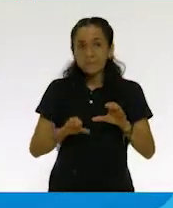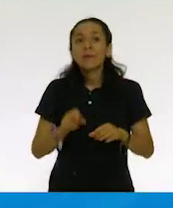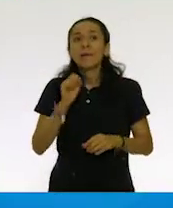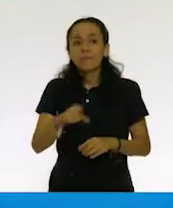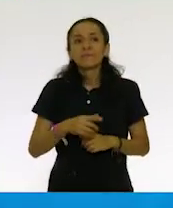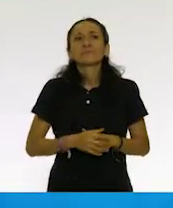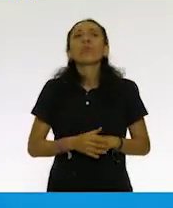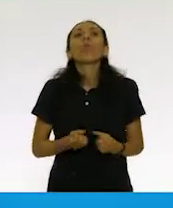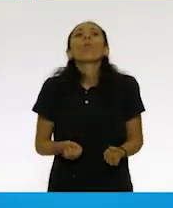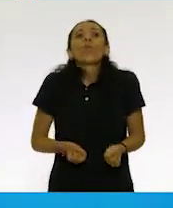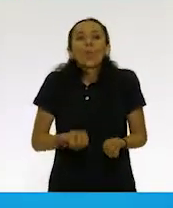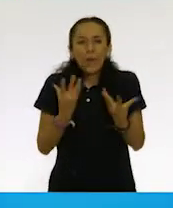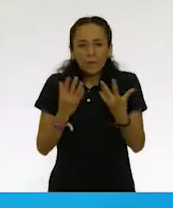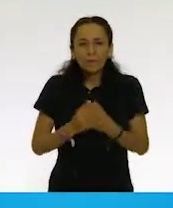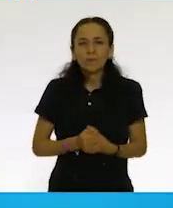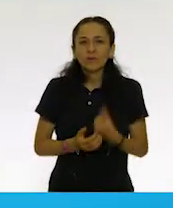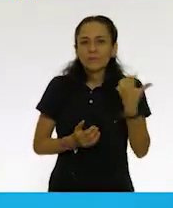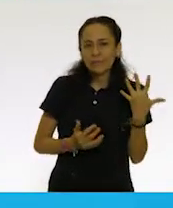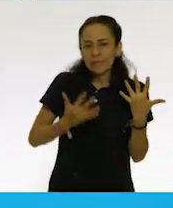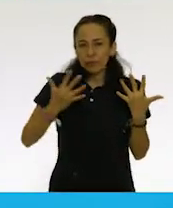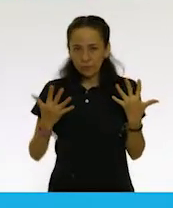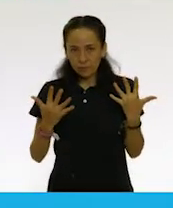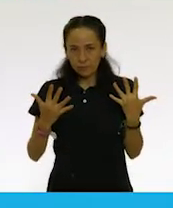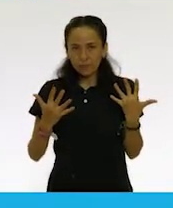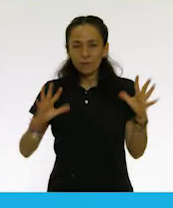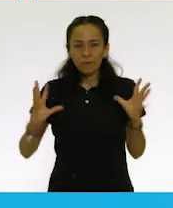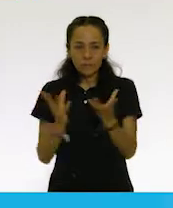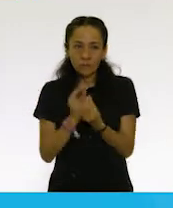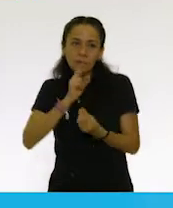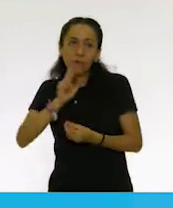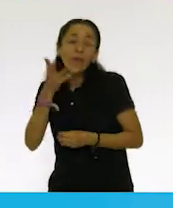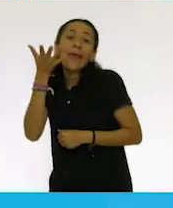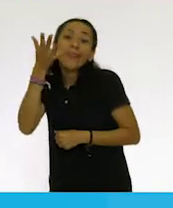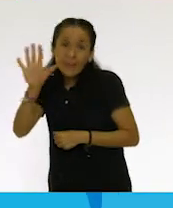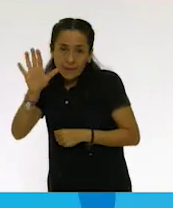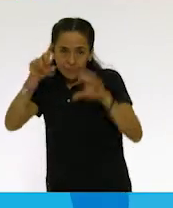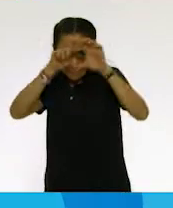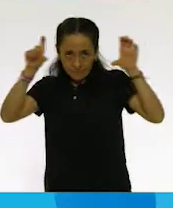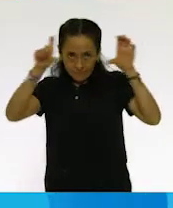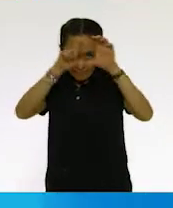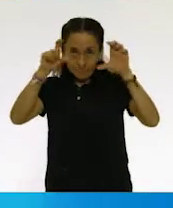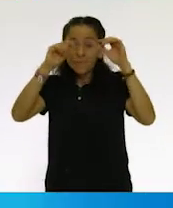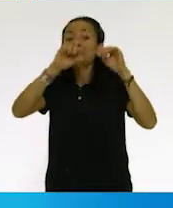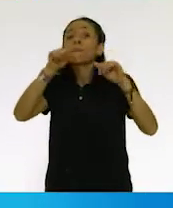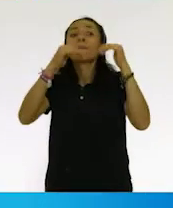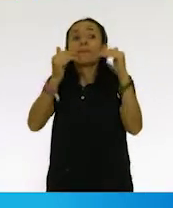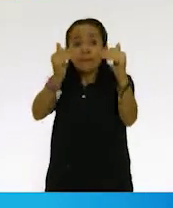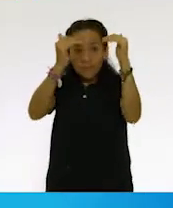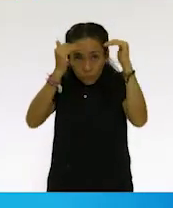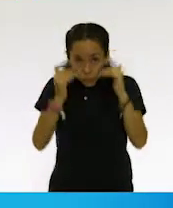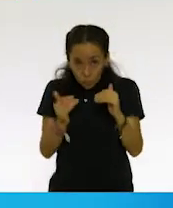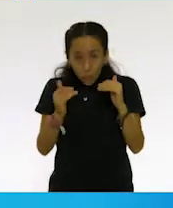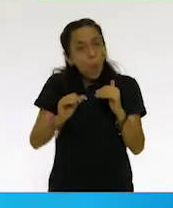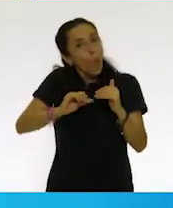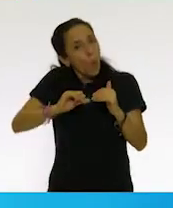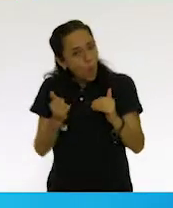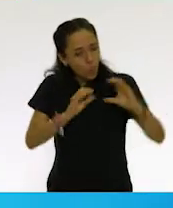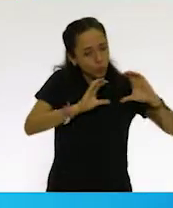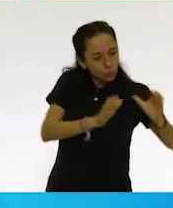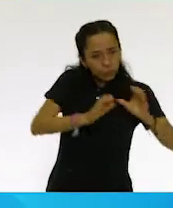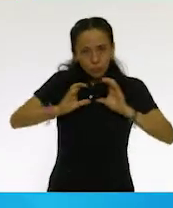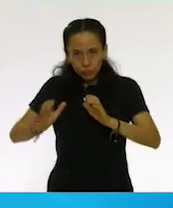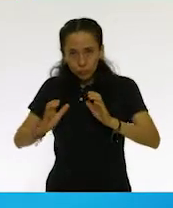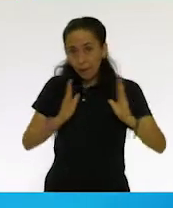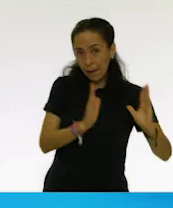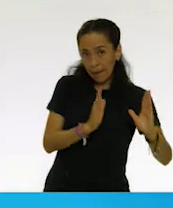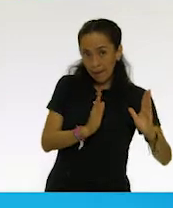1 de 5 y otro de 5, que nos da un total de 10 ovejas. Luego nos está mostrando otros 2 grupos de ovejas. En el primero